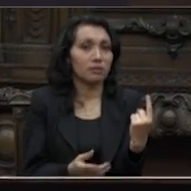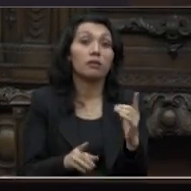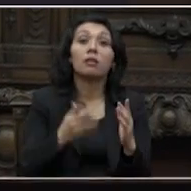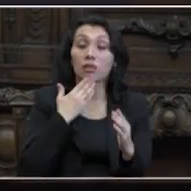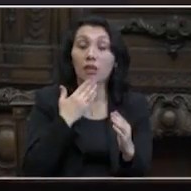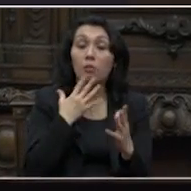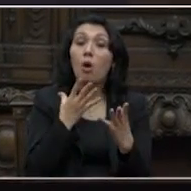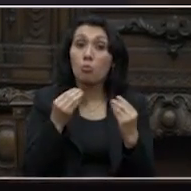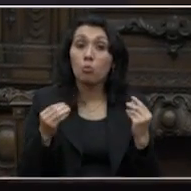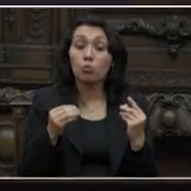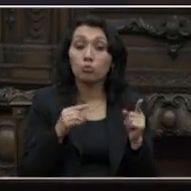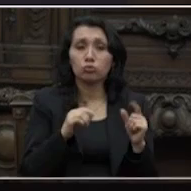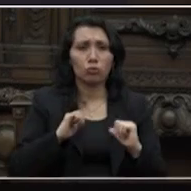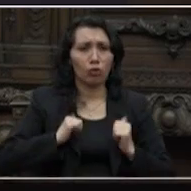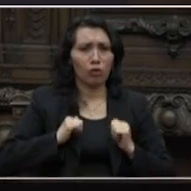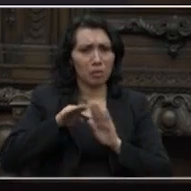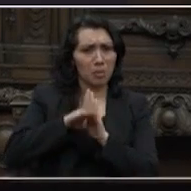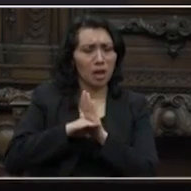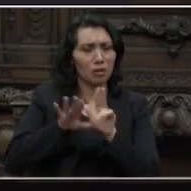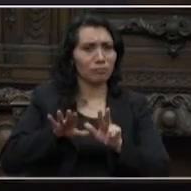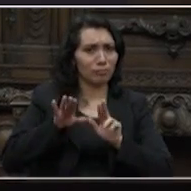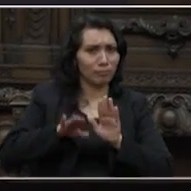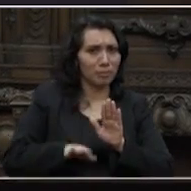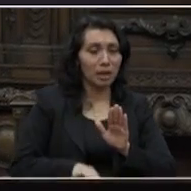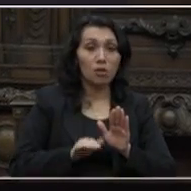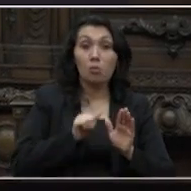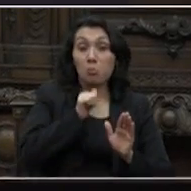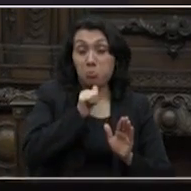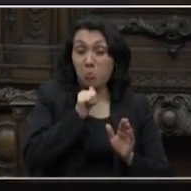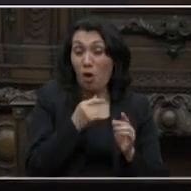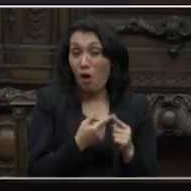además, muchas de ellas adolescentes, además pobre,